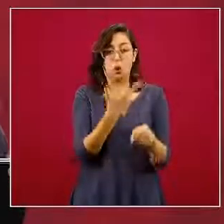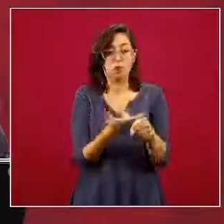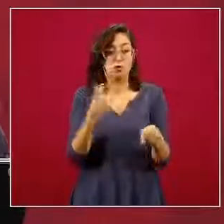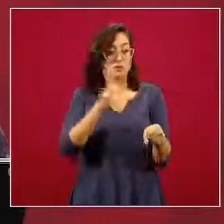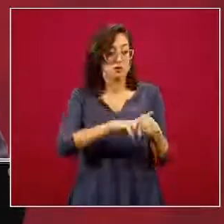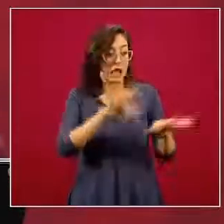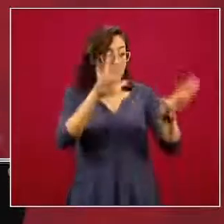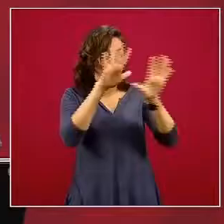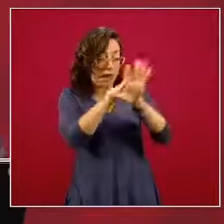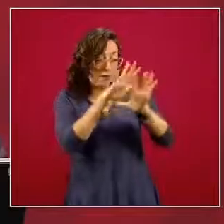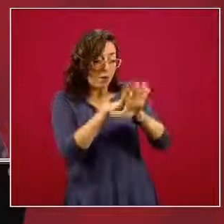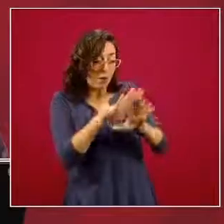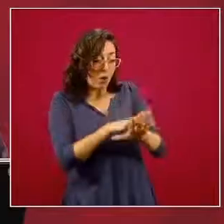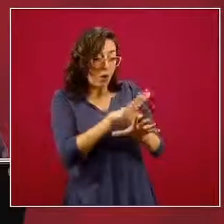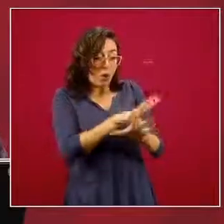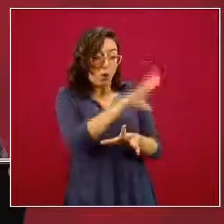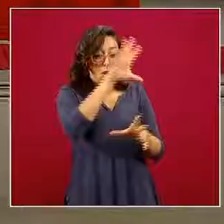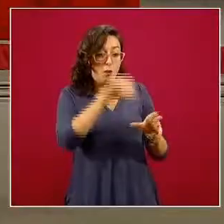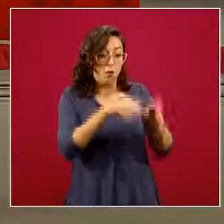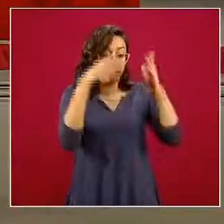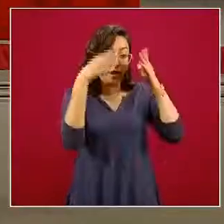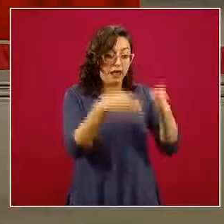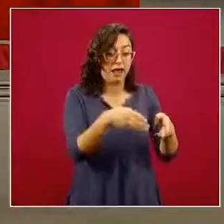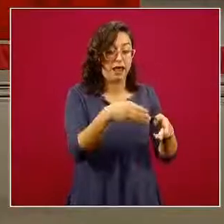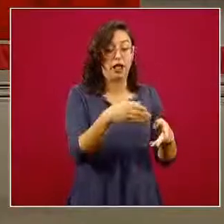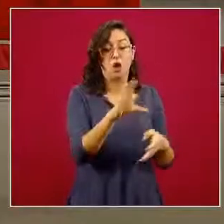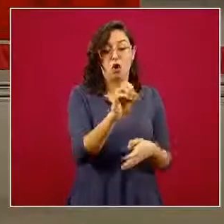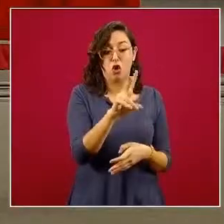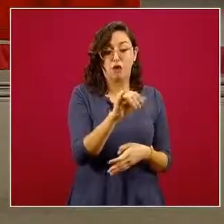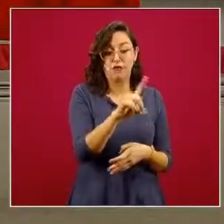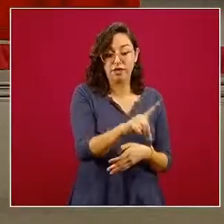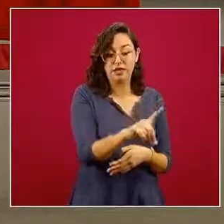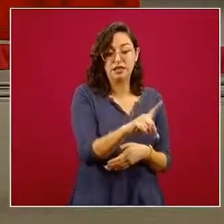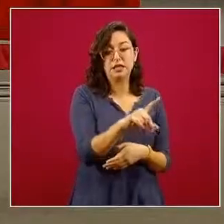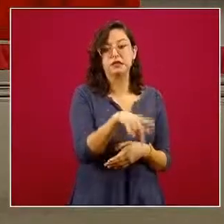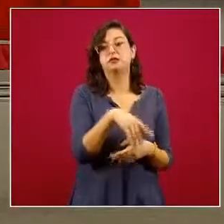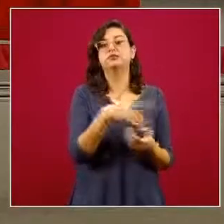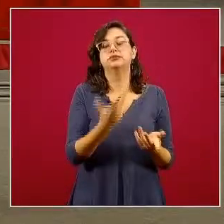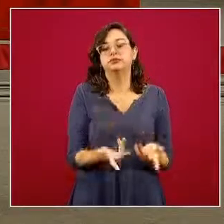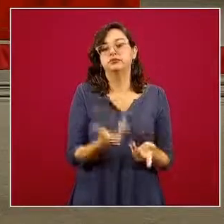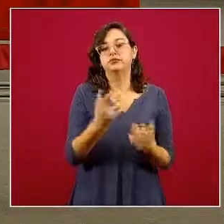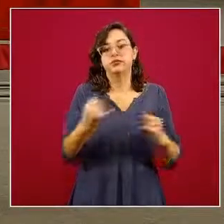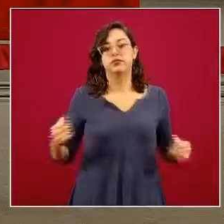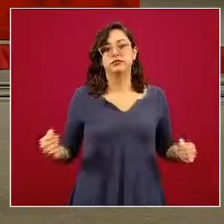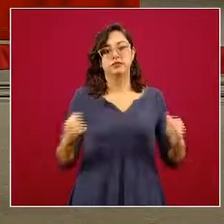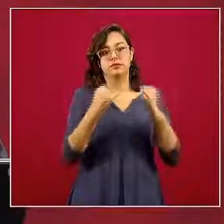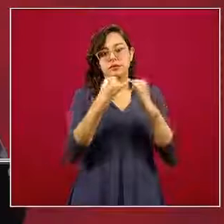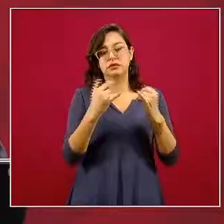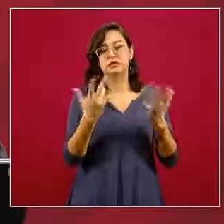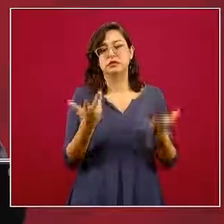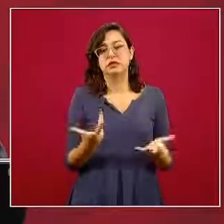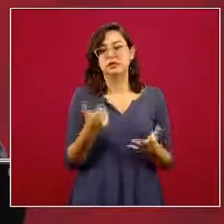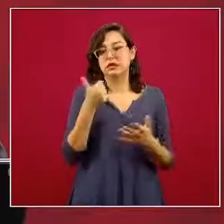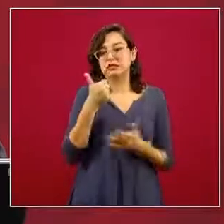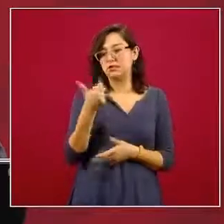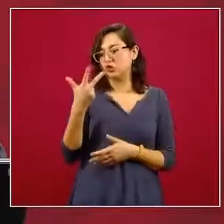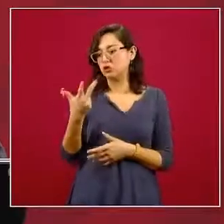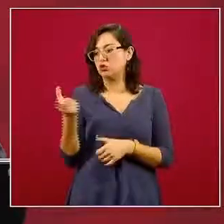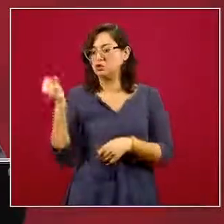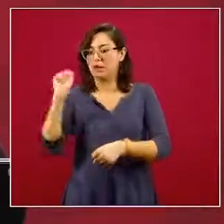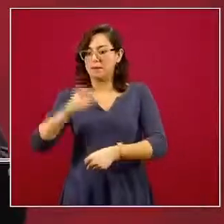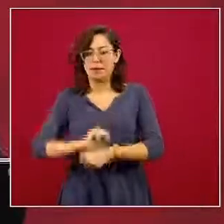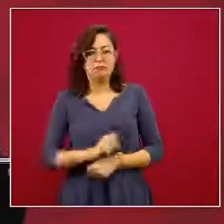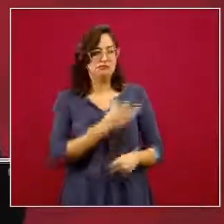a COVID, un hospital como el Instituto Nacional de Ciencias Médicas y Nutrición, nos llevó cerca de 6 a 8